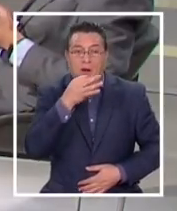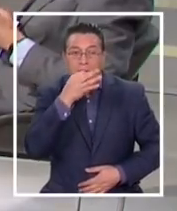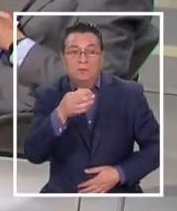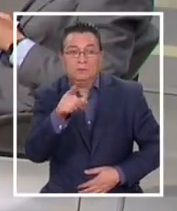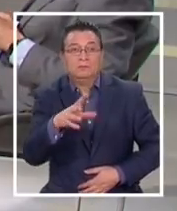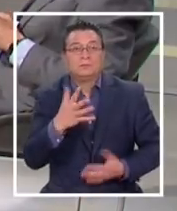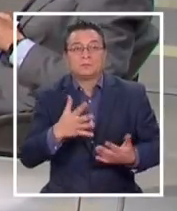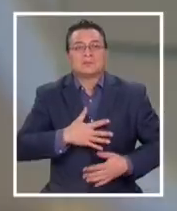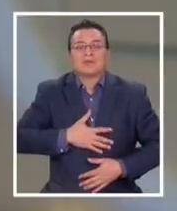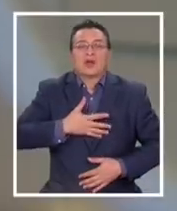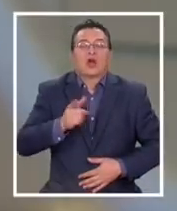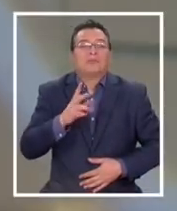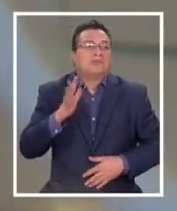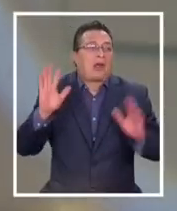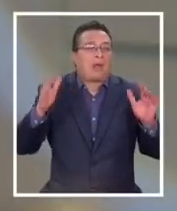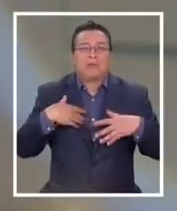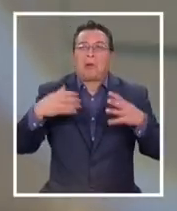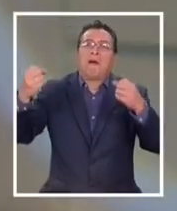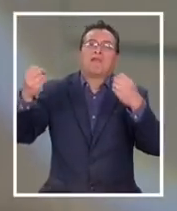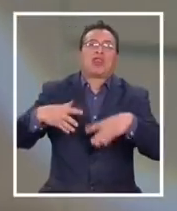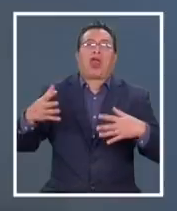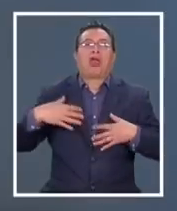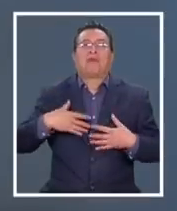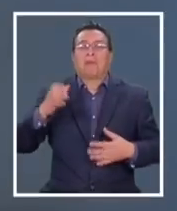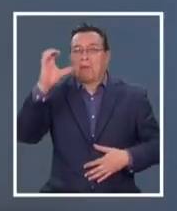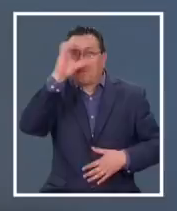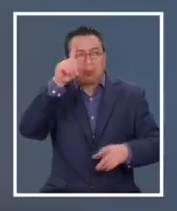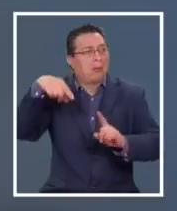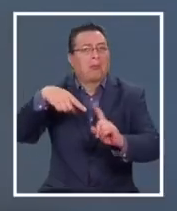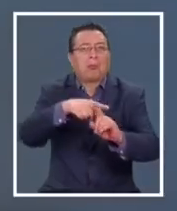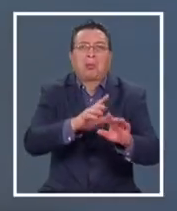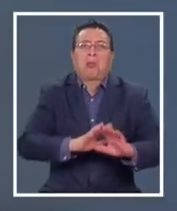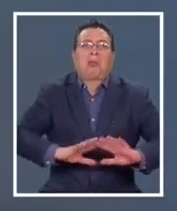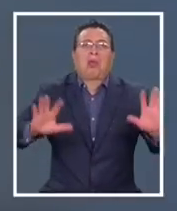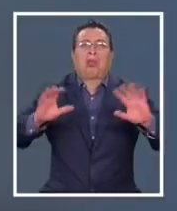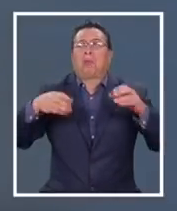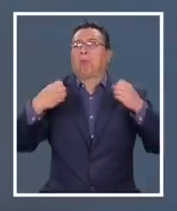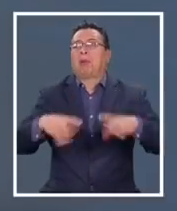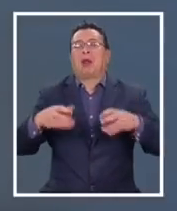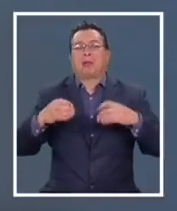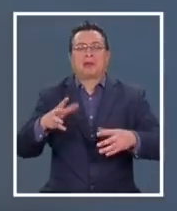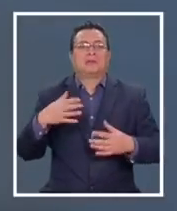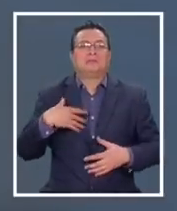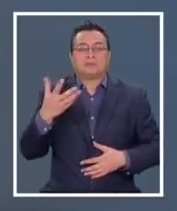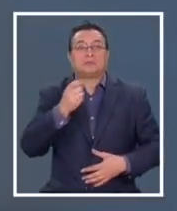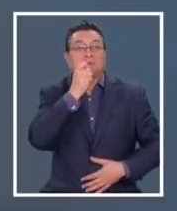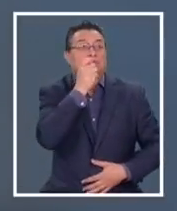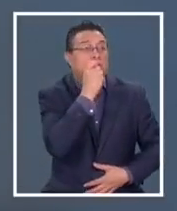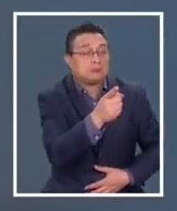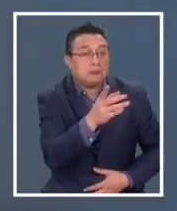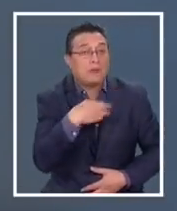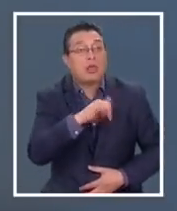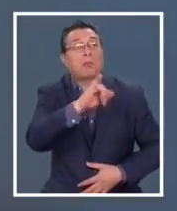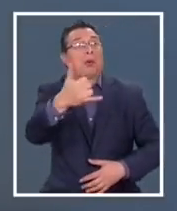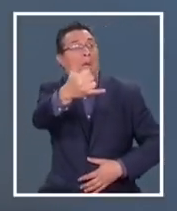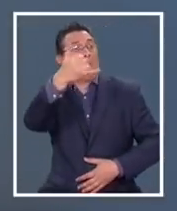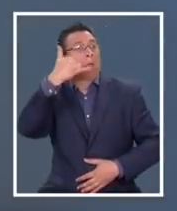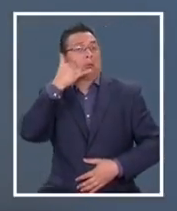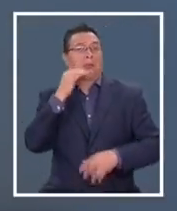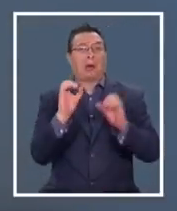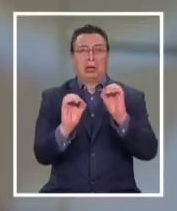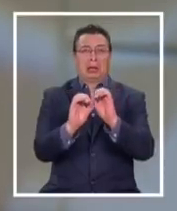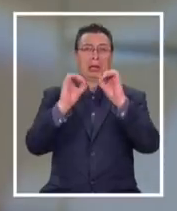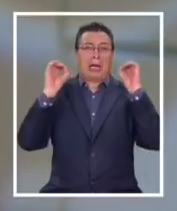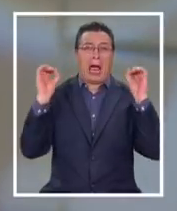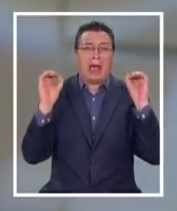se sienten que no pasa nada, que están abandonados, que no pasa nada con la persecución de sus delitos. Se quejan de que hacen la denuncia, nadie los vuelve a llamar, que parece a